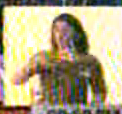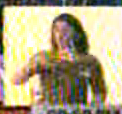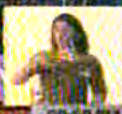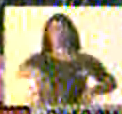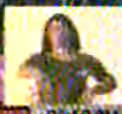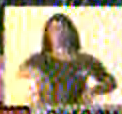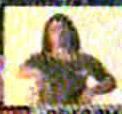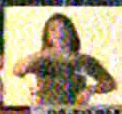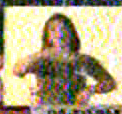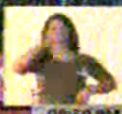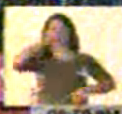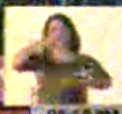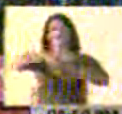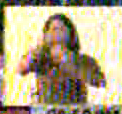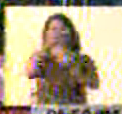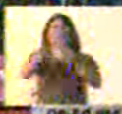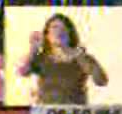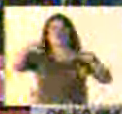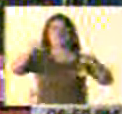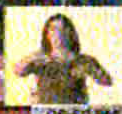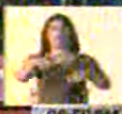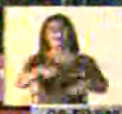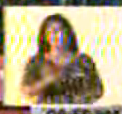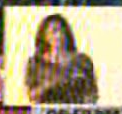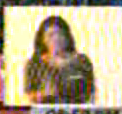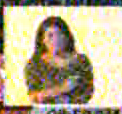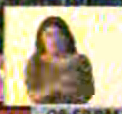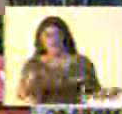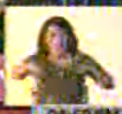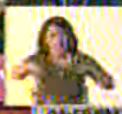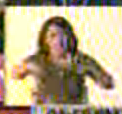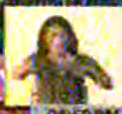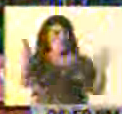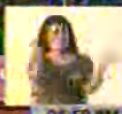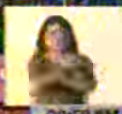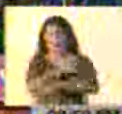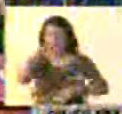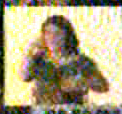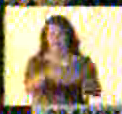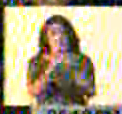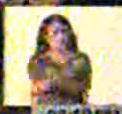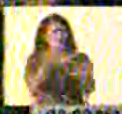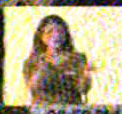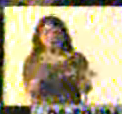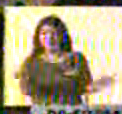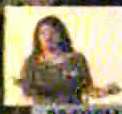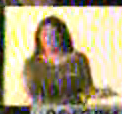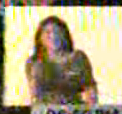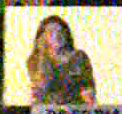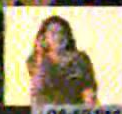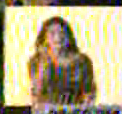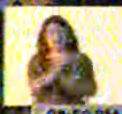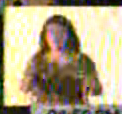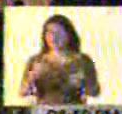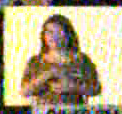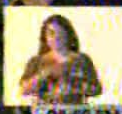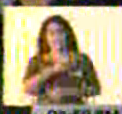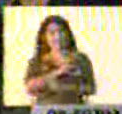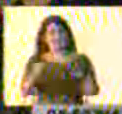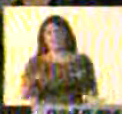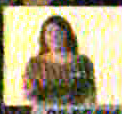revocatorio. Este año no hay revocatorio en Venezuela. No es verdad que haya revocatorio, no hay forma, ni manera, no hay forma.